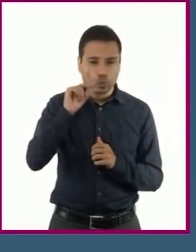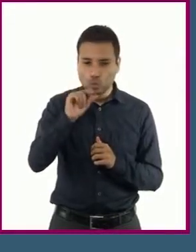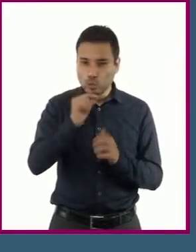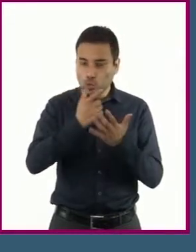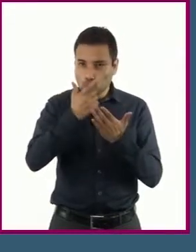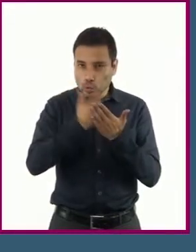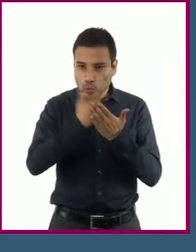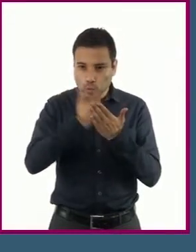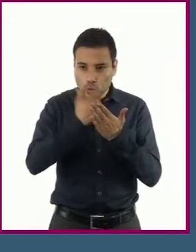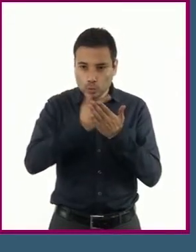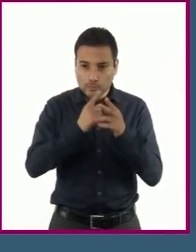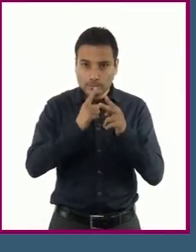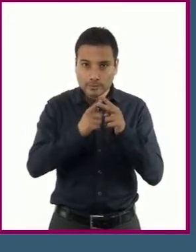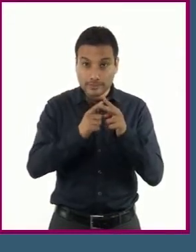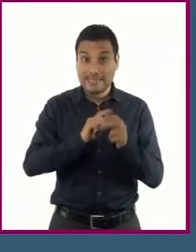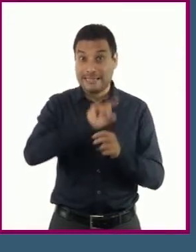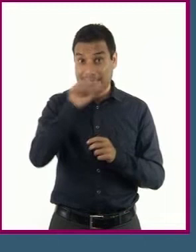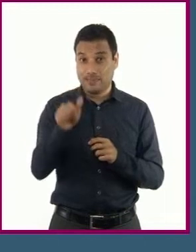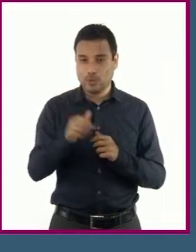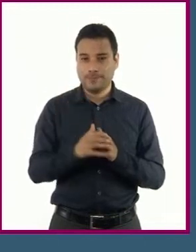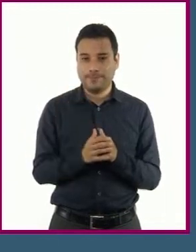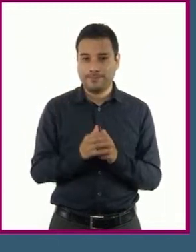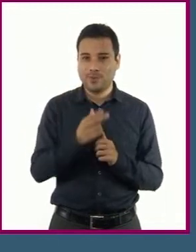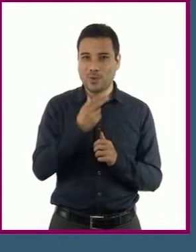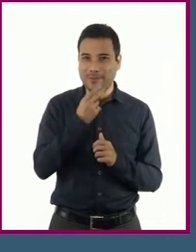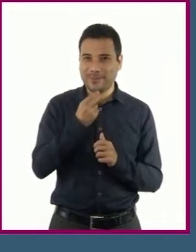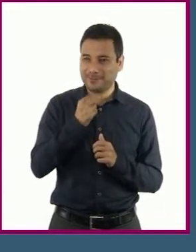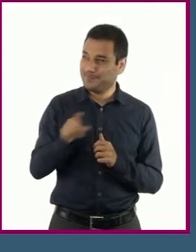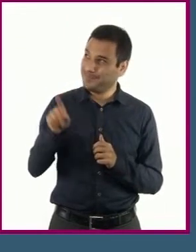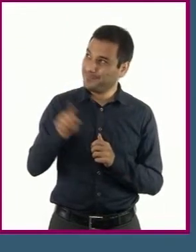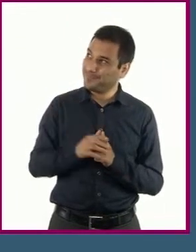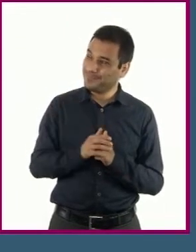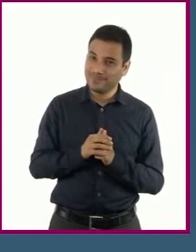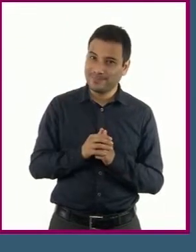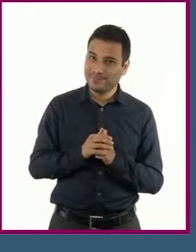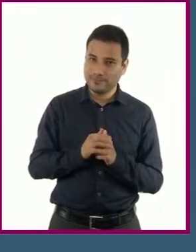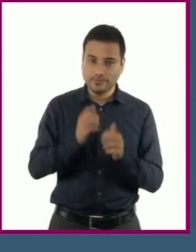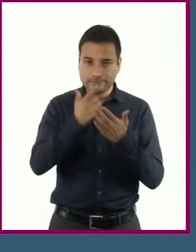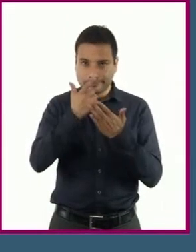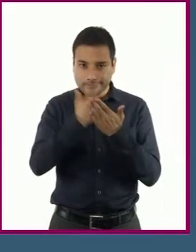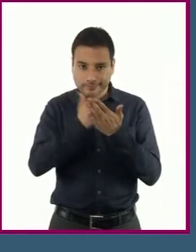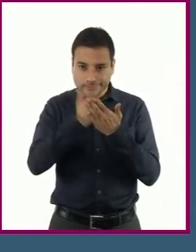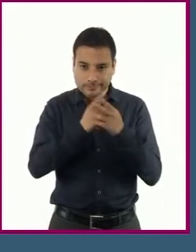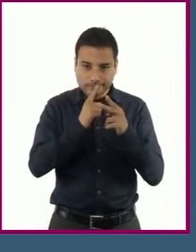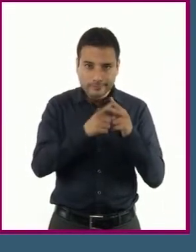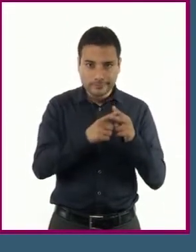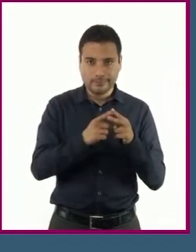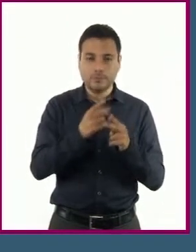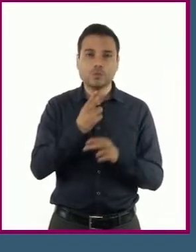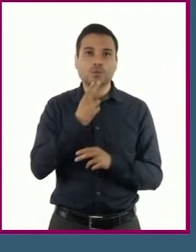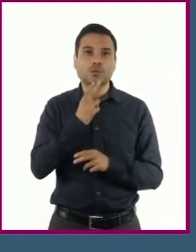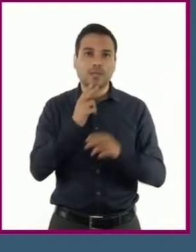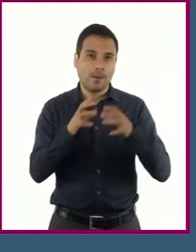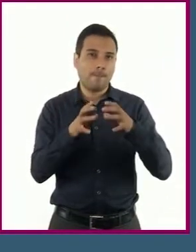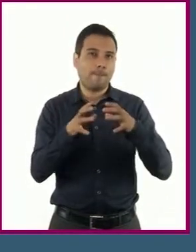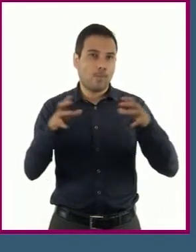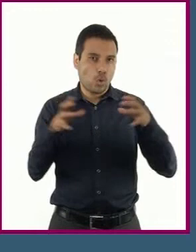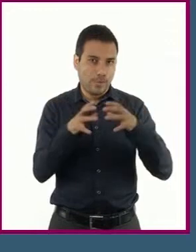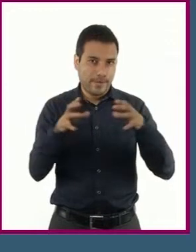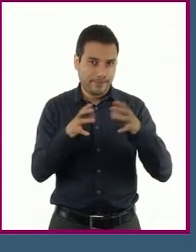humana. Posteriormente, Louis-Joseph Gay-Lussac lo hizo en términos de volúmenes. Ideas